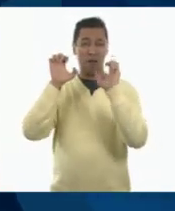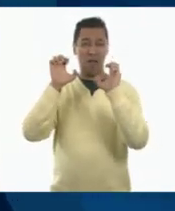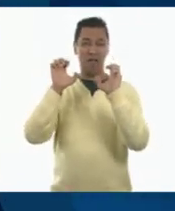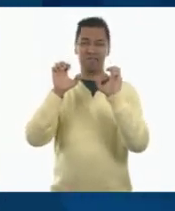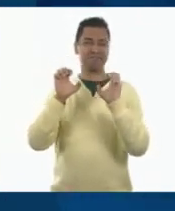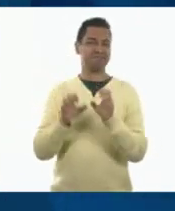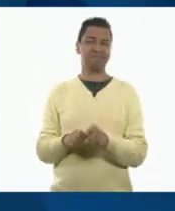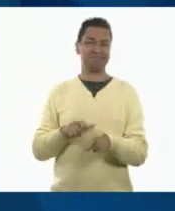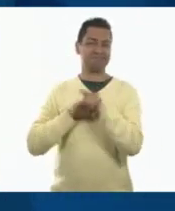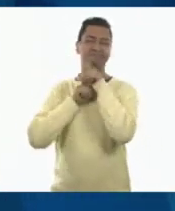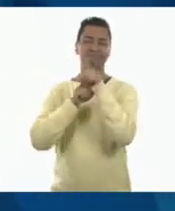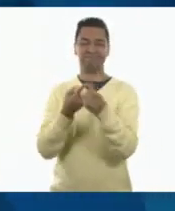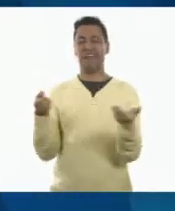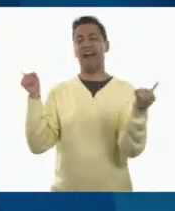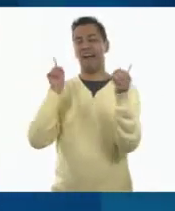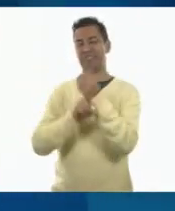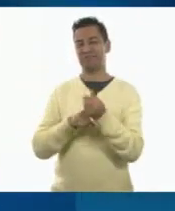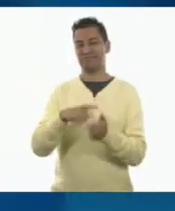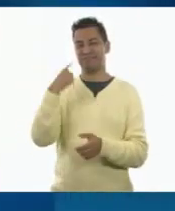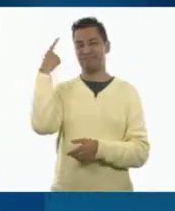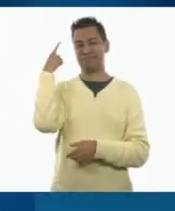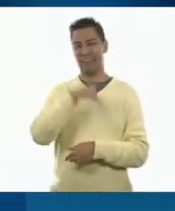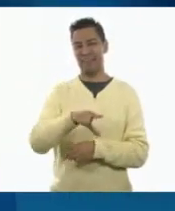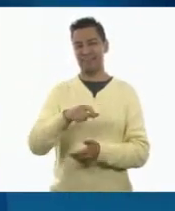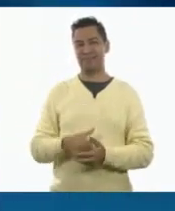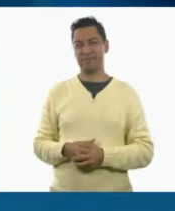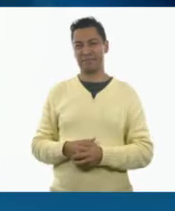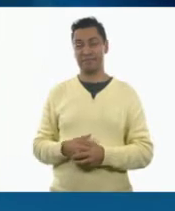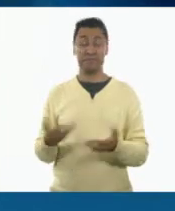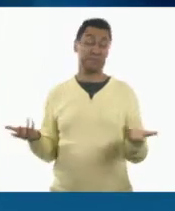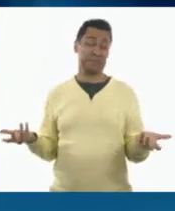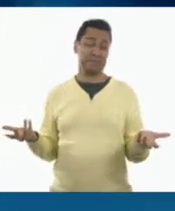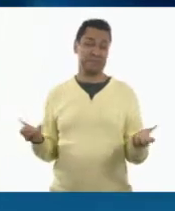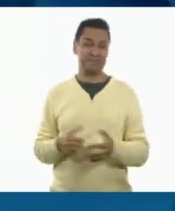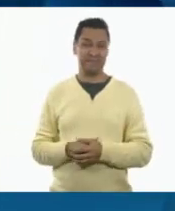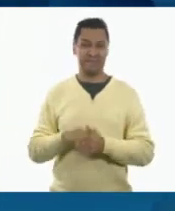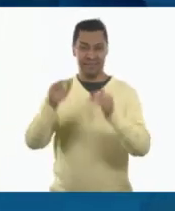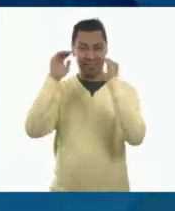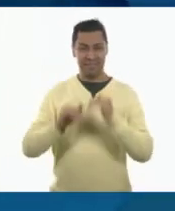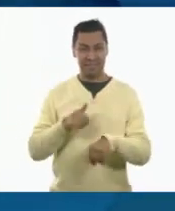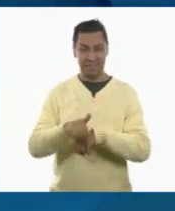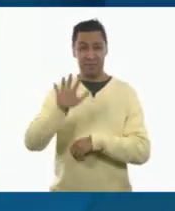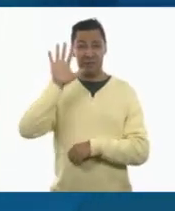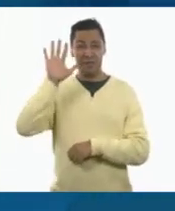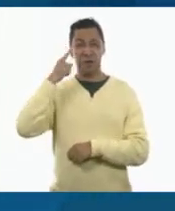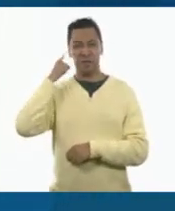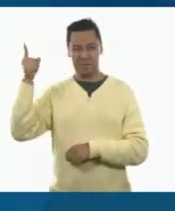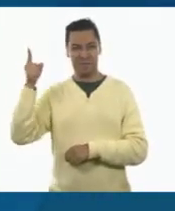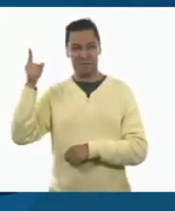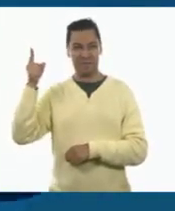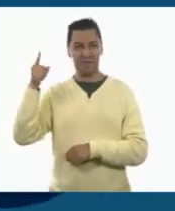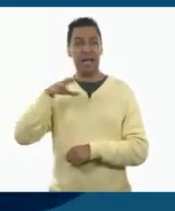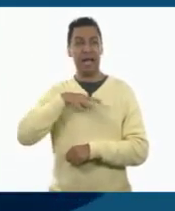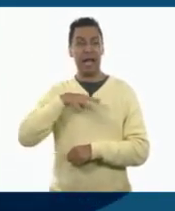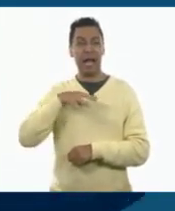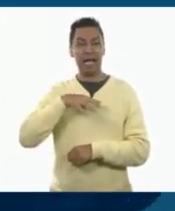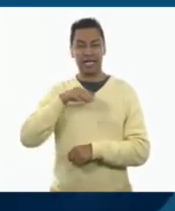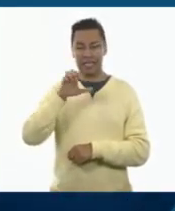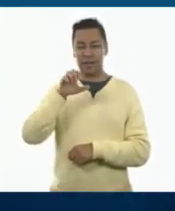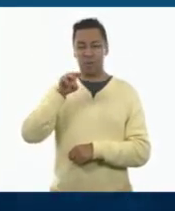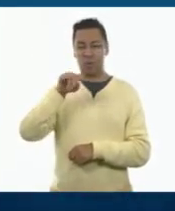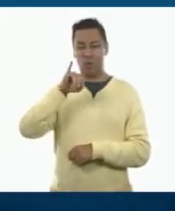la desea. Ah, también, sí. Vamos a ver. Sí. Vamos con el 5. Ese tiene un emoji